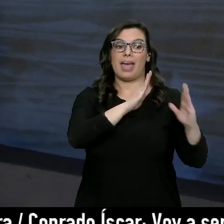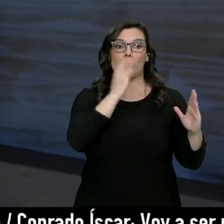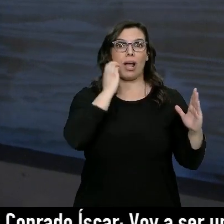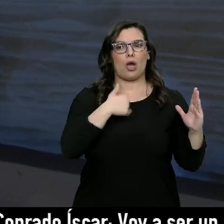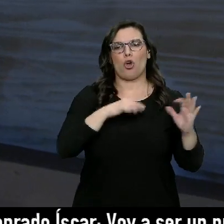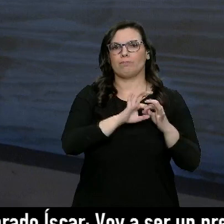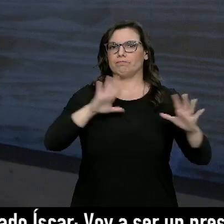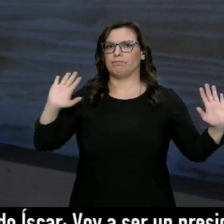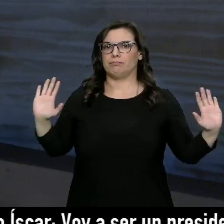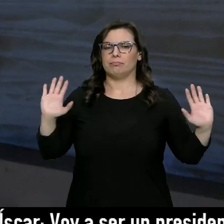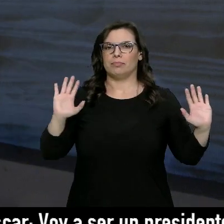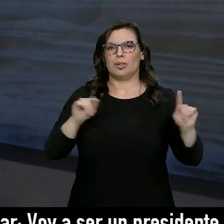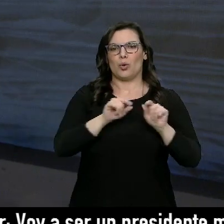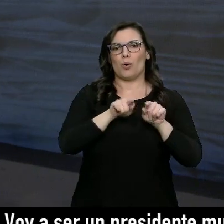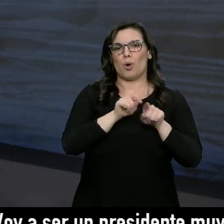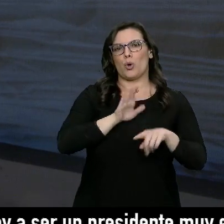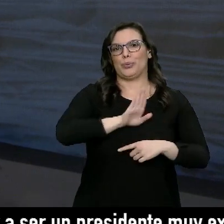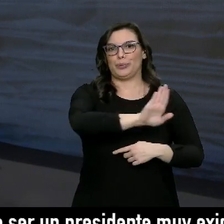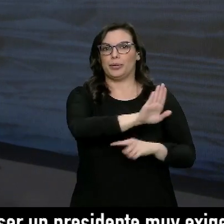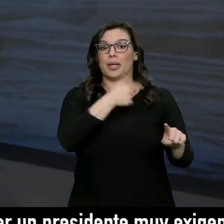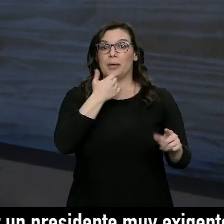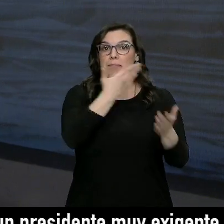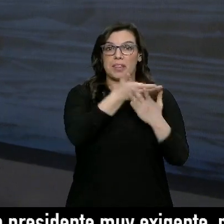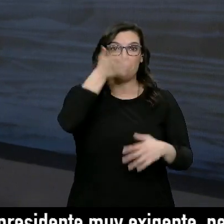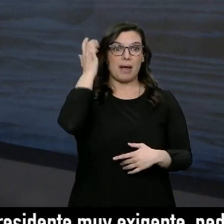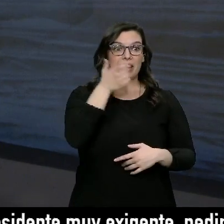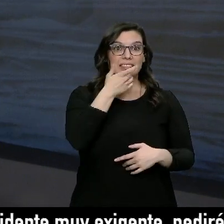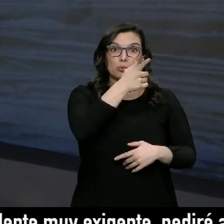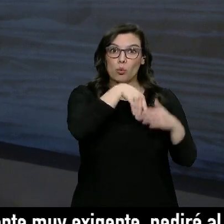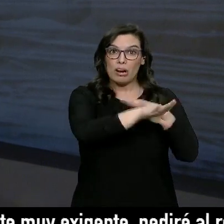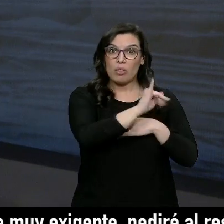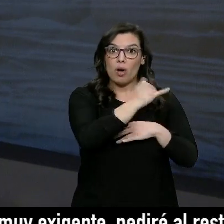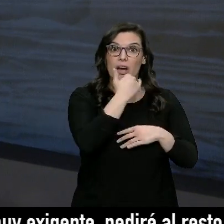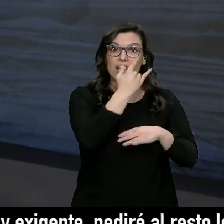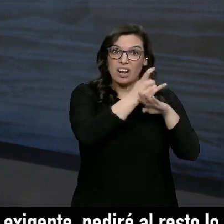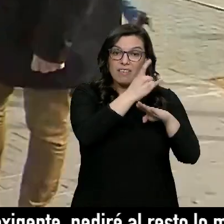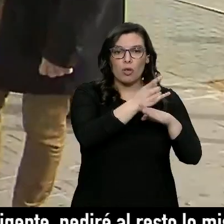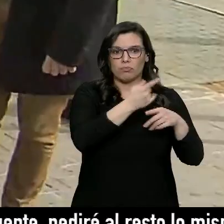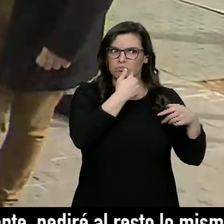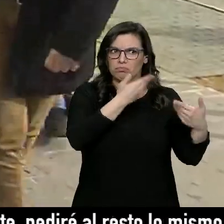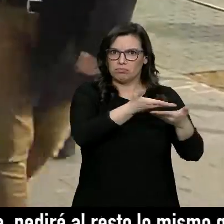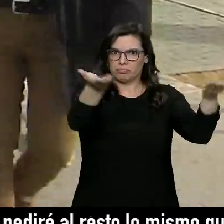y le pide a Bárcenas que difunda ya las grabaciones que dice tener en su poder.